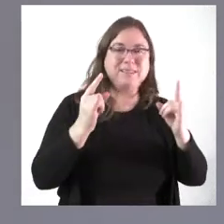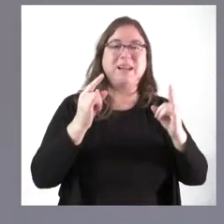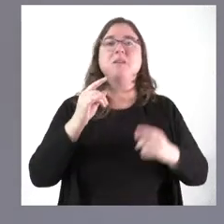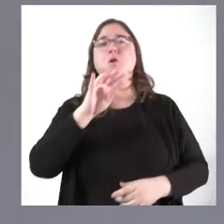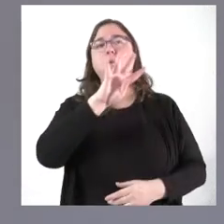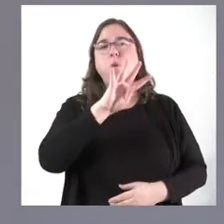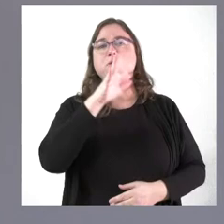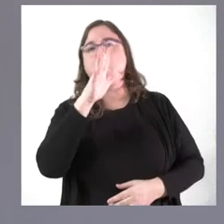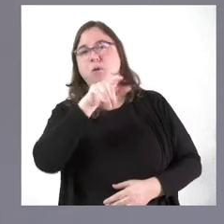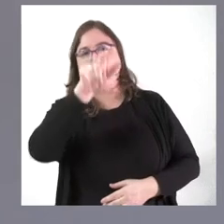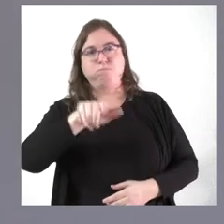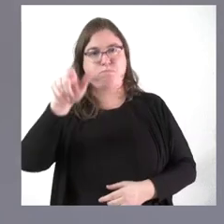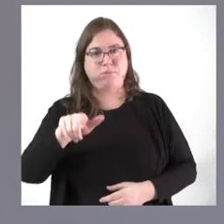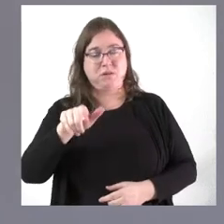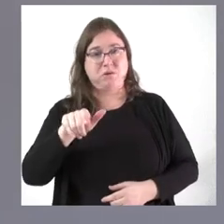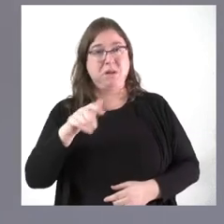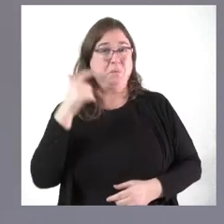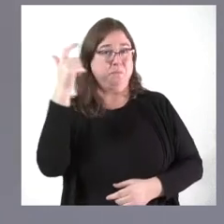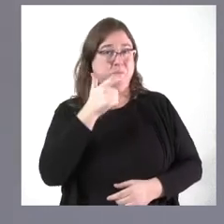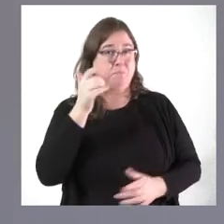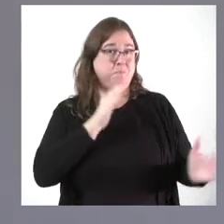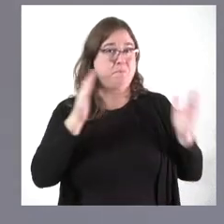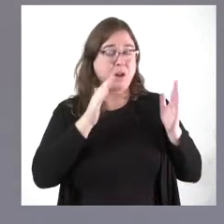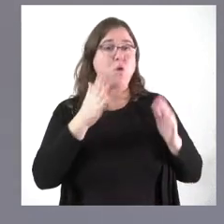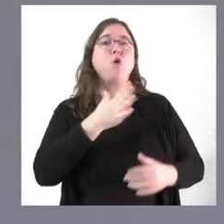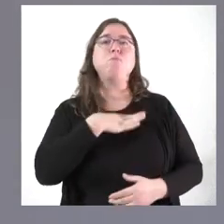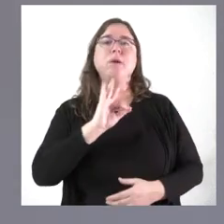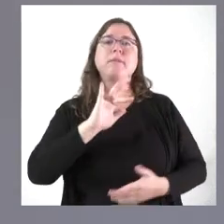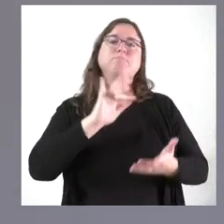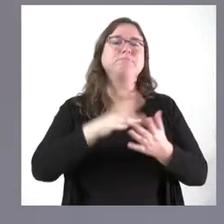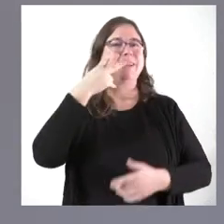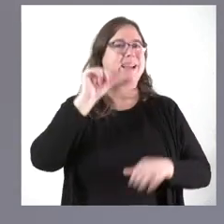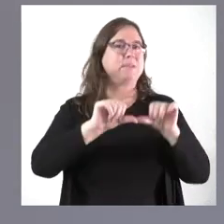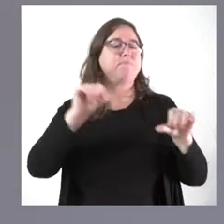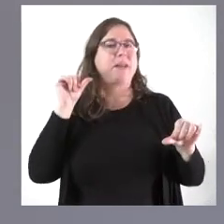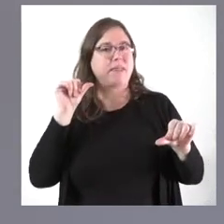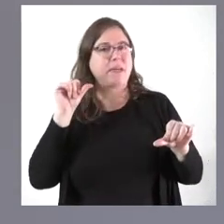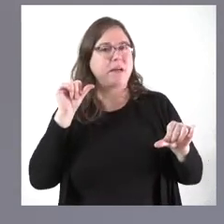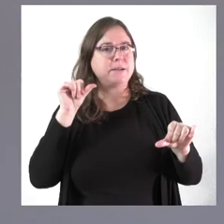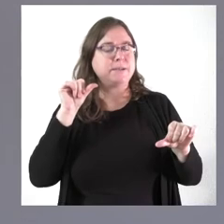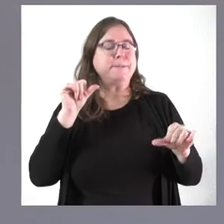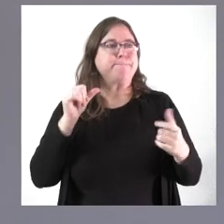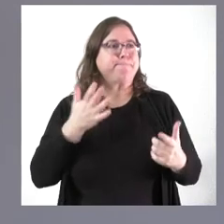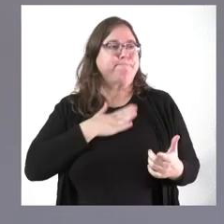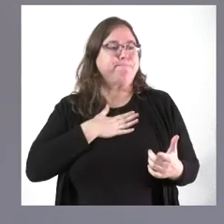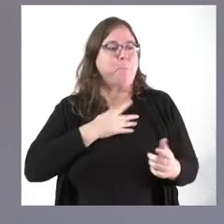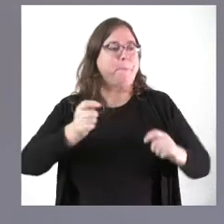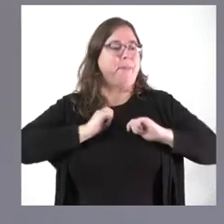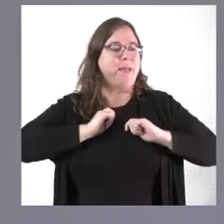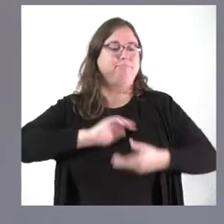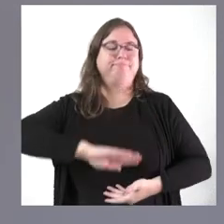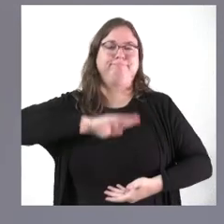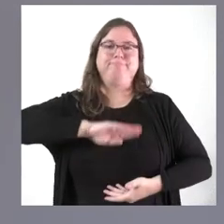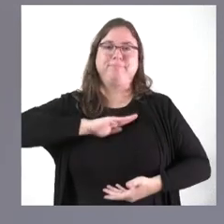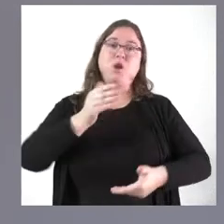entre 4 y 5 miembros durante este periodo de trabajo pues van a adquirir una experiencia laboral que les va a permitir tener una cualificación para acceder